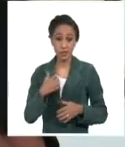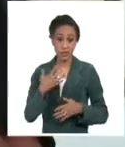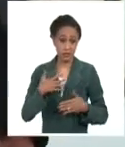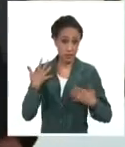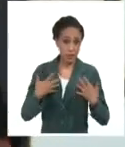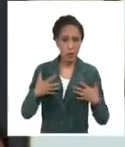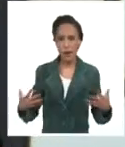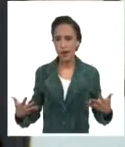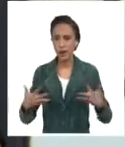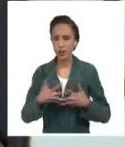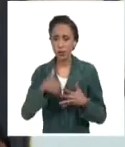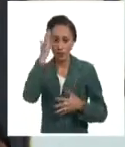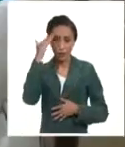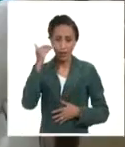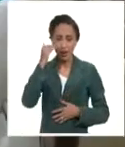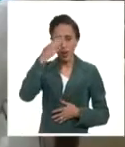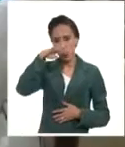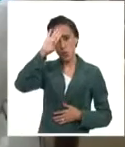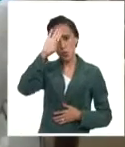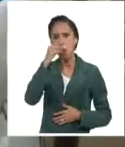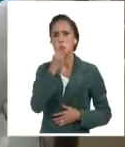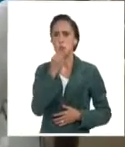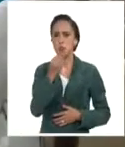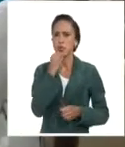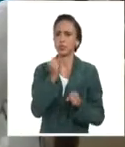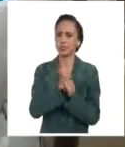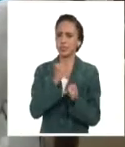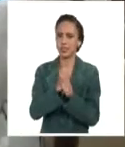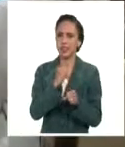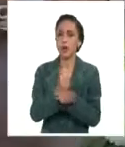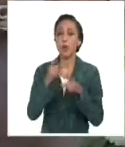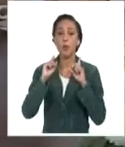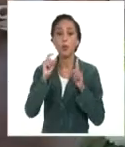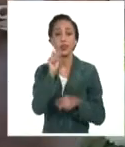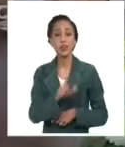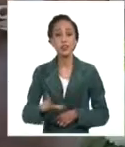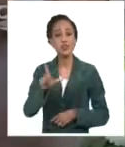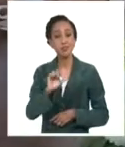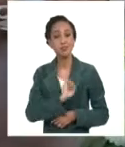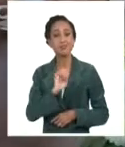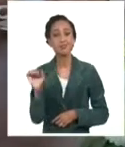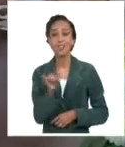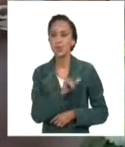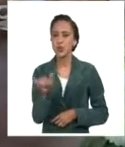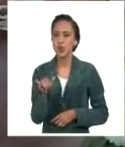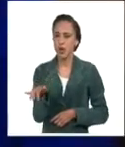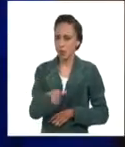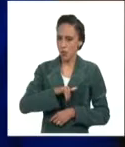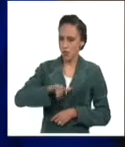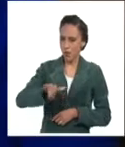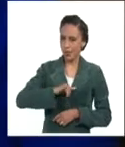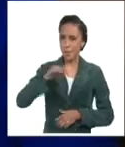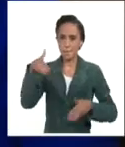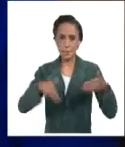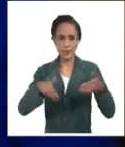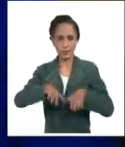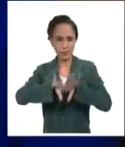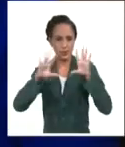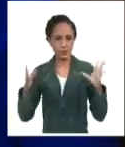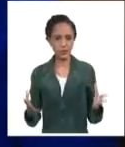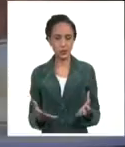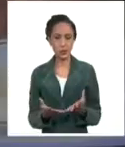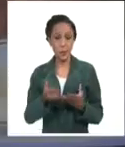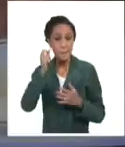Abrió puertas a la materialización de obras políticas y sociales para alcanzar así niveles democráticos y participativos.